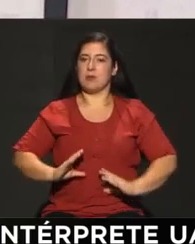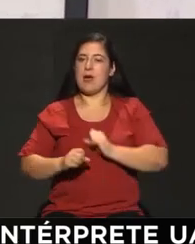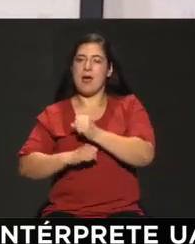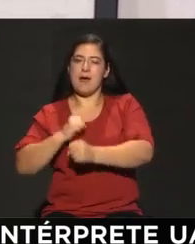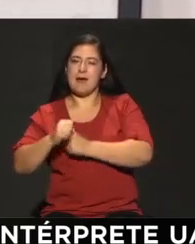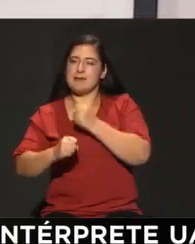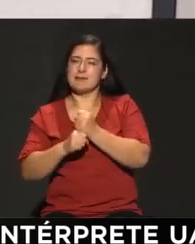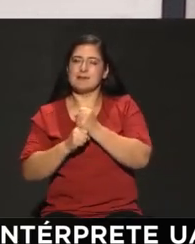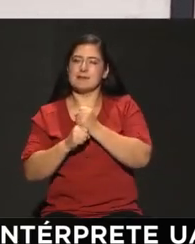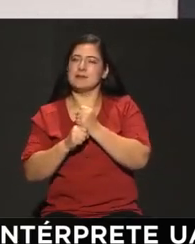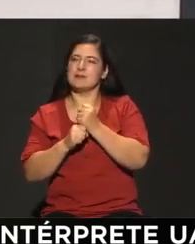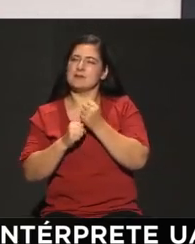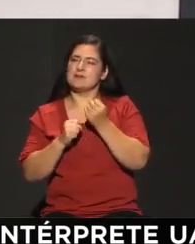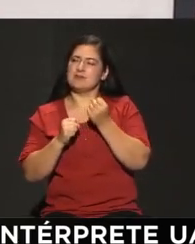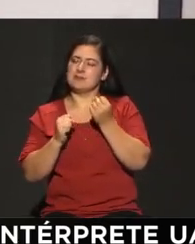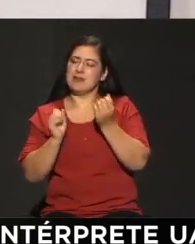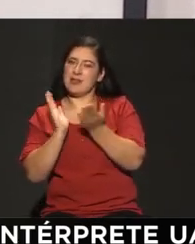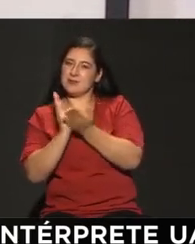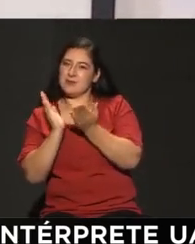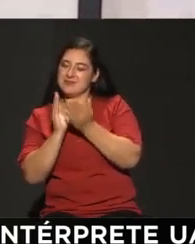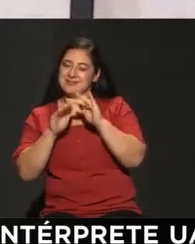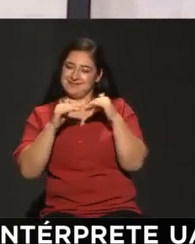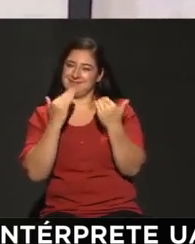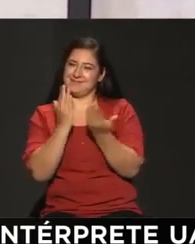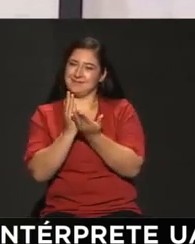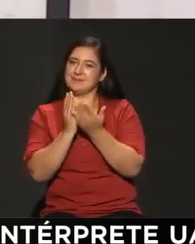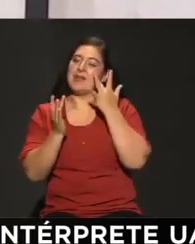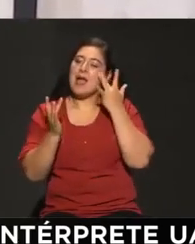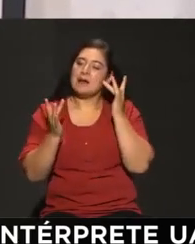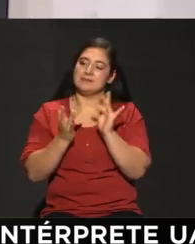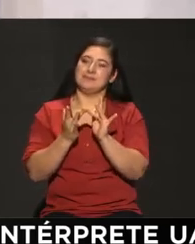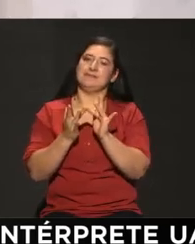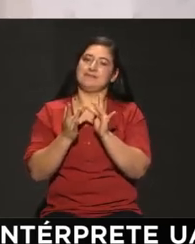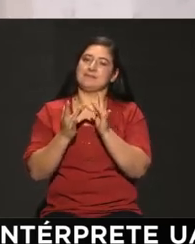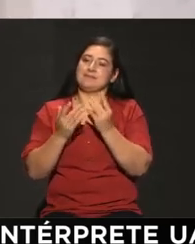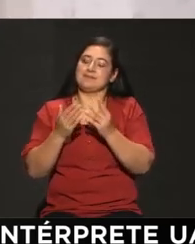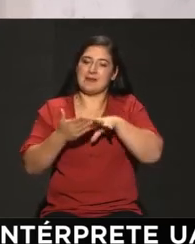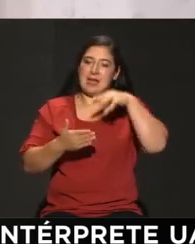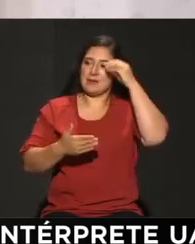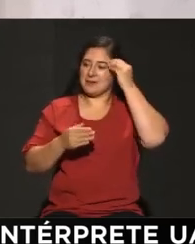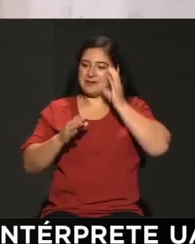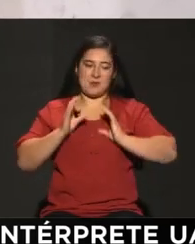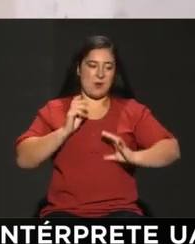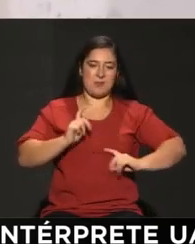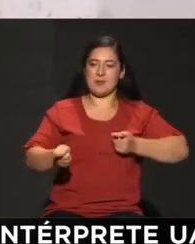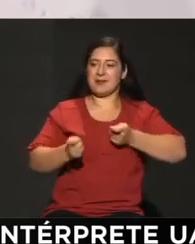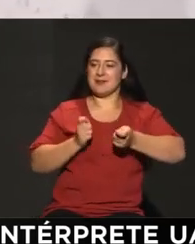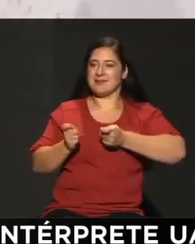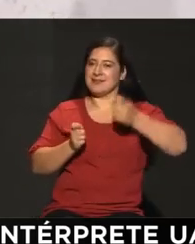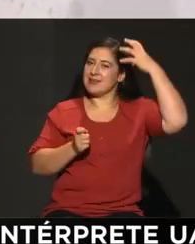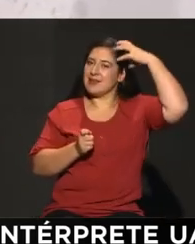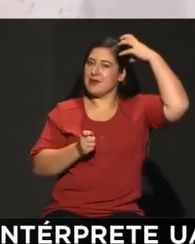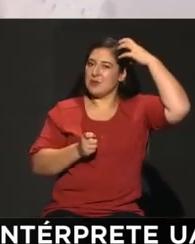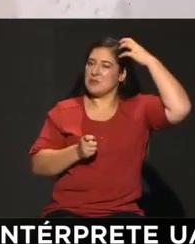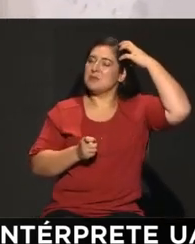edades que tenemos con la educación desde el colegio son ideales para aprender a entender y mover nuestro cuerpo. El cerebro va a aprender